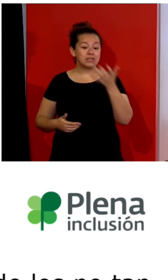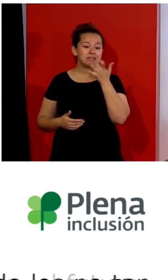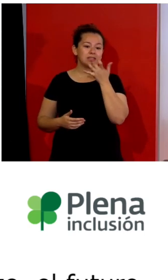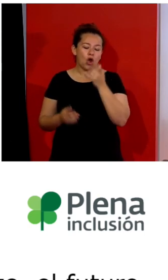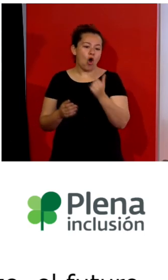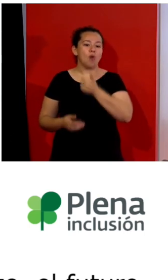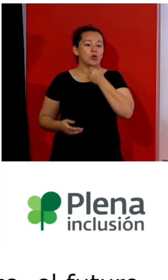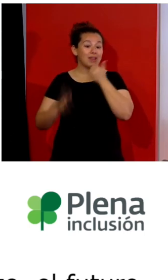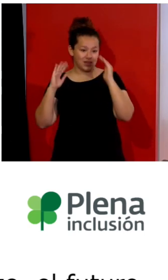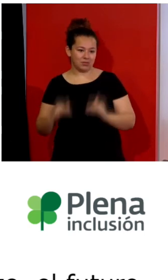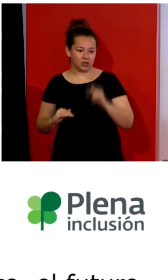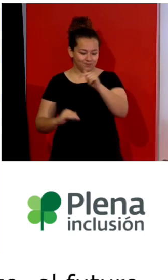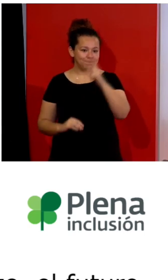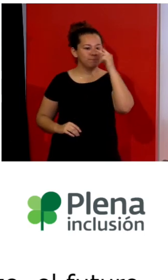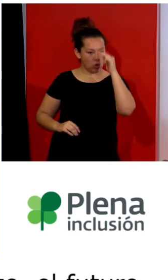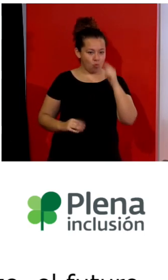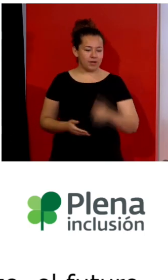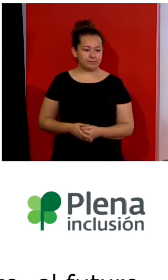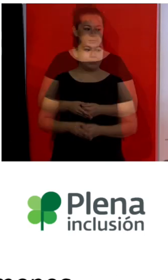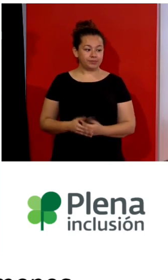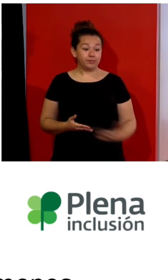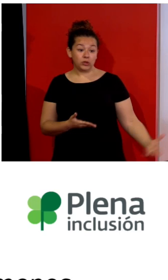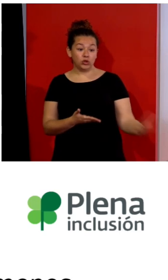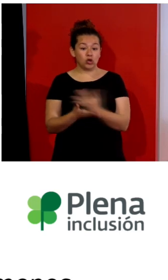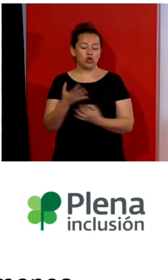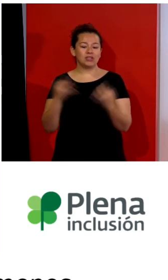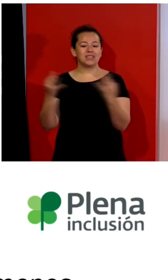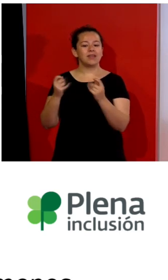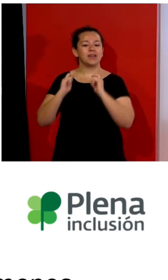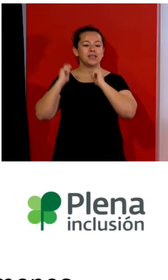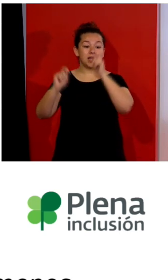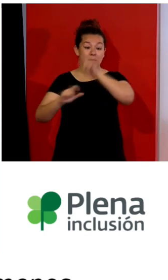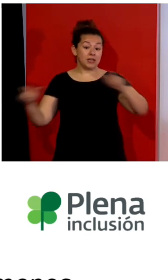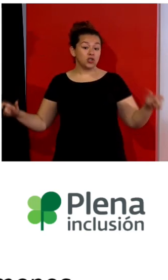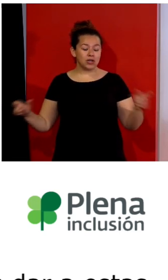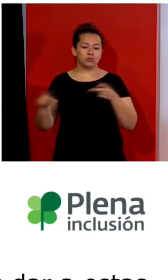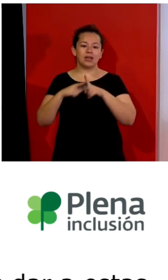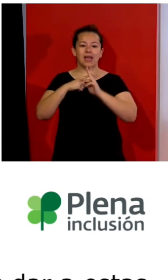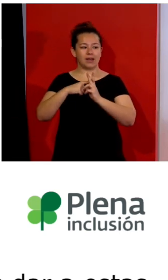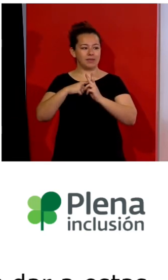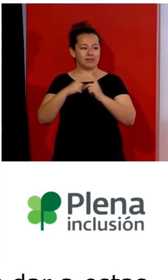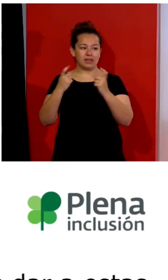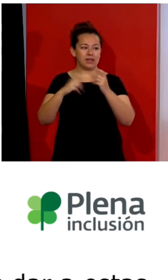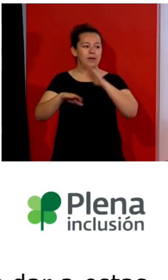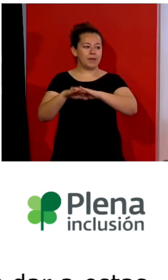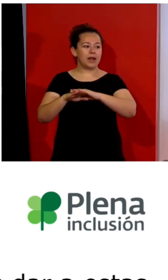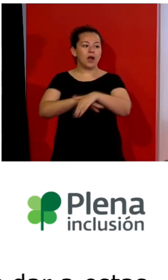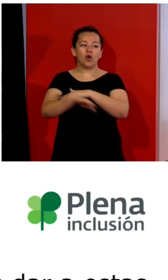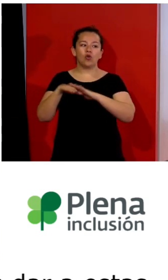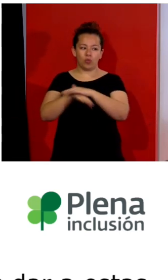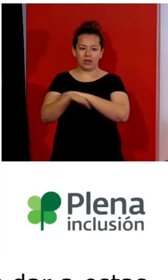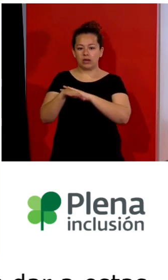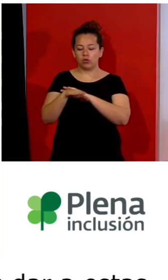menos oportunidades. Entre todos, debemos dar a estas personas las herramientas necesarias para que gobiernen su